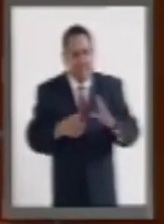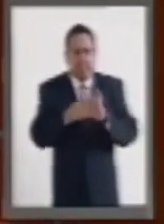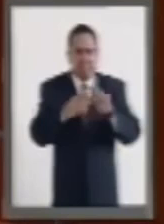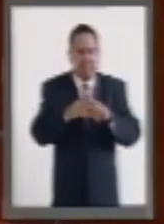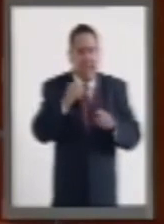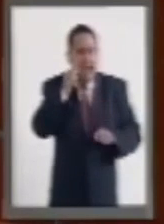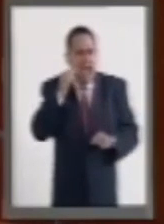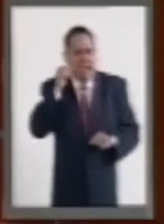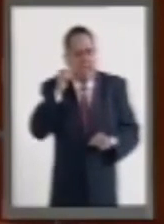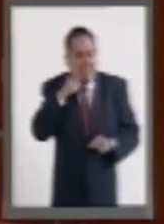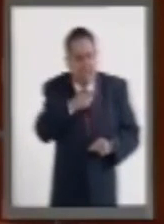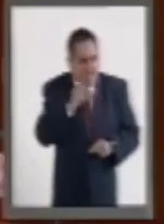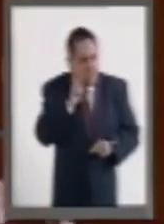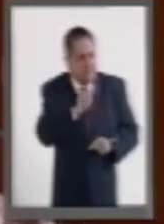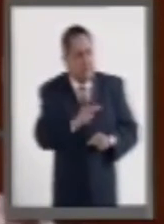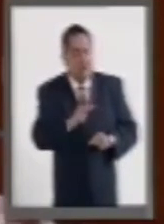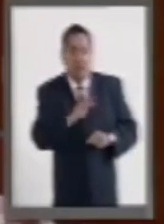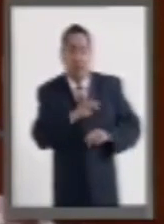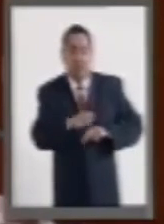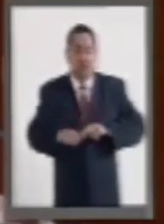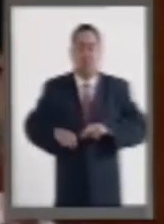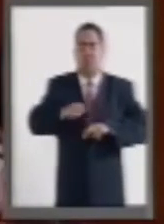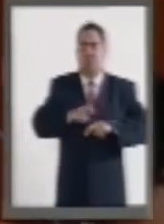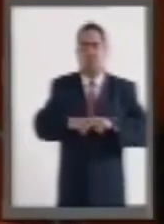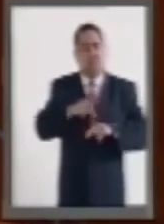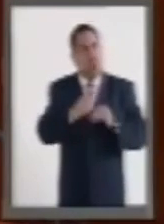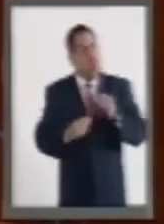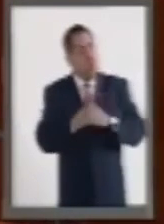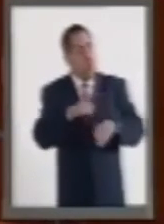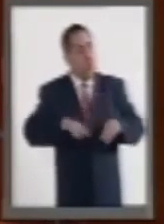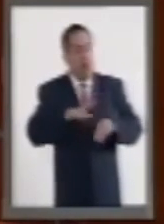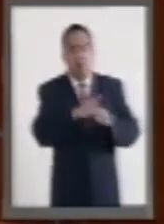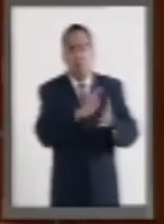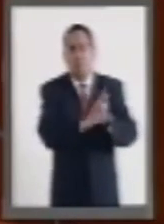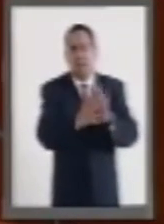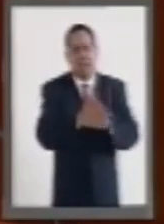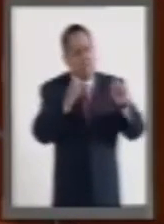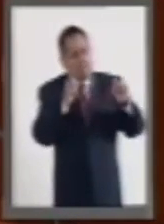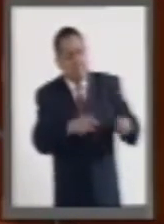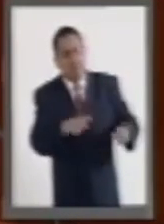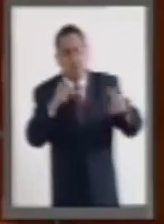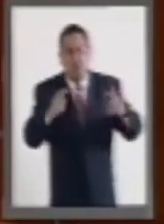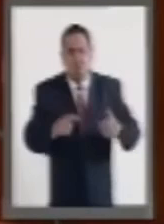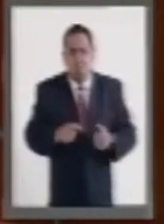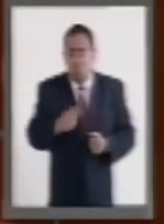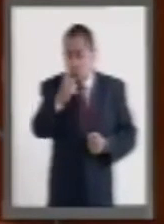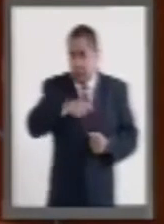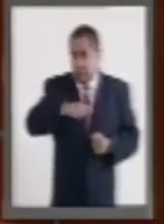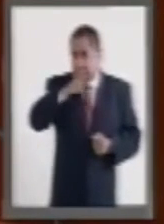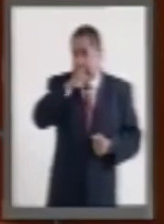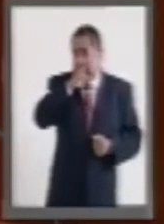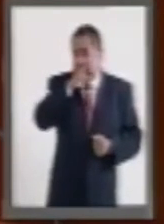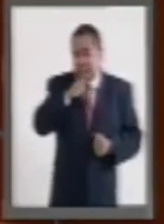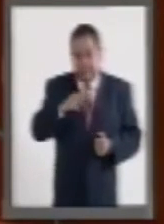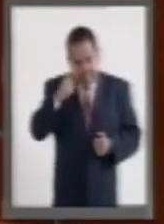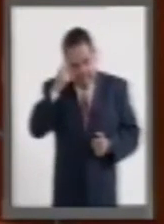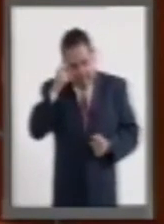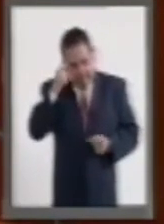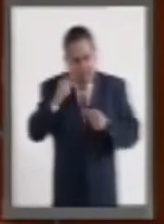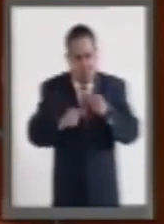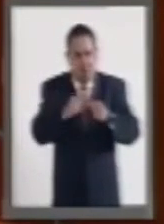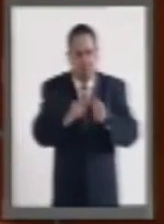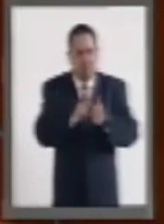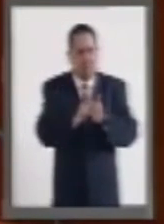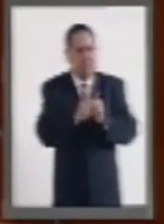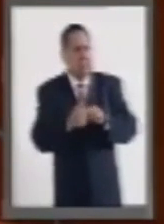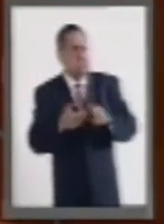de ayer sentó en el poder a su nuevo cómplice. Lo que más preocupa es que poco a poco han sentado las bases